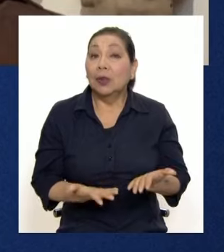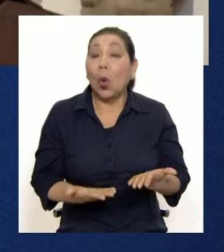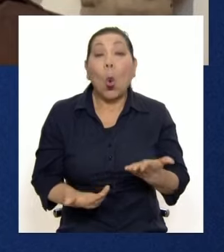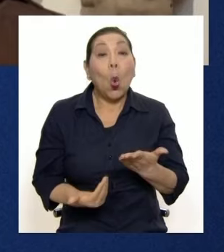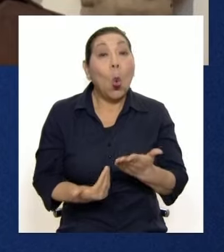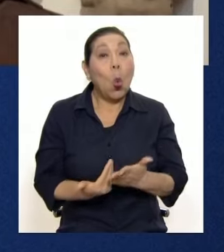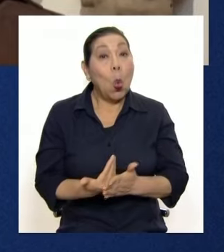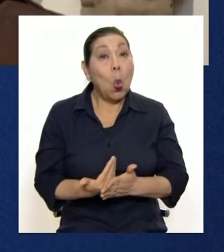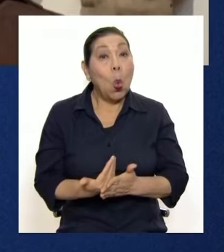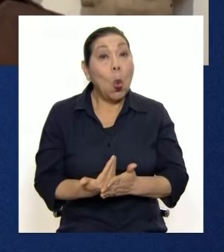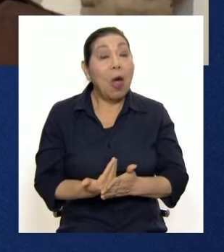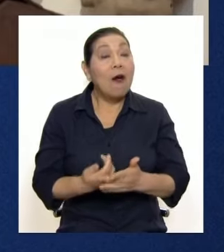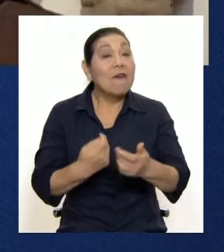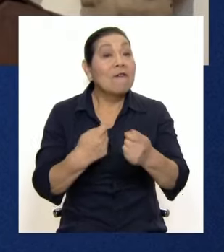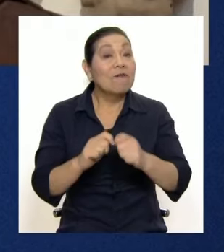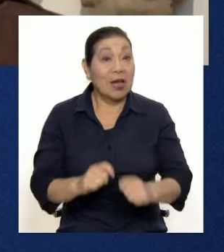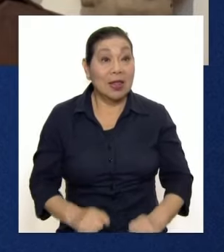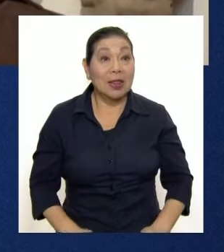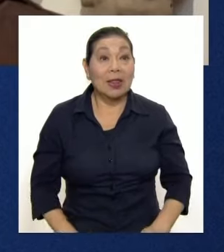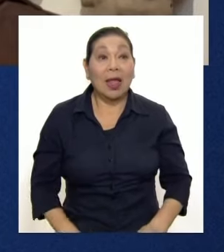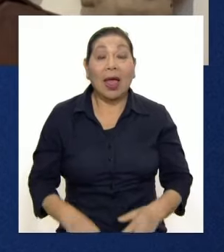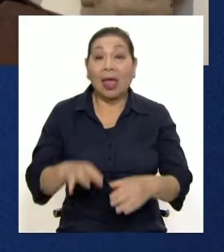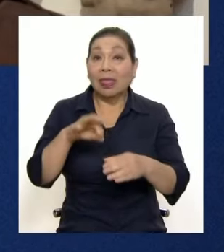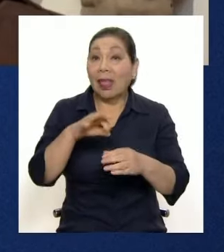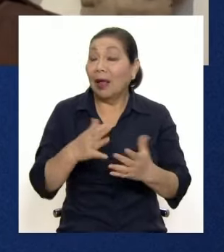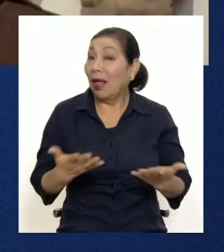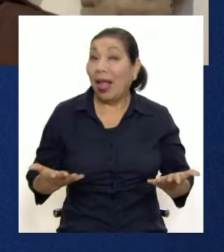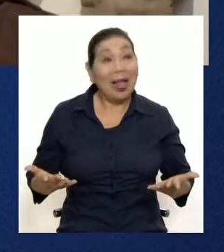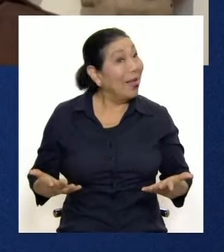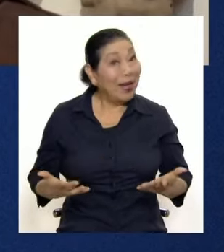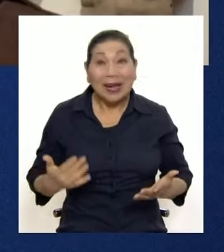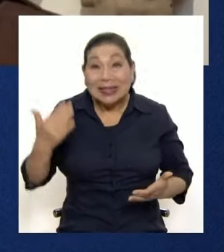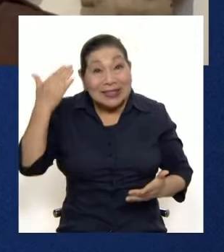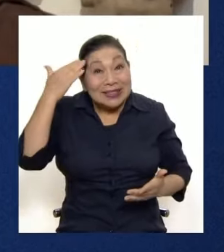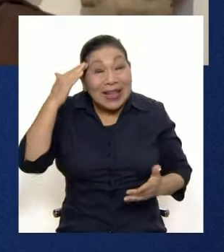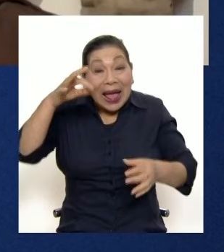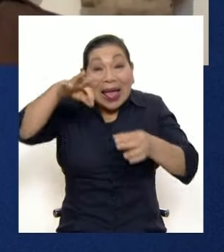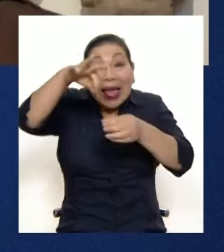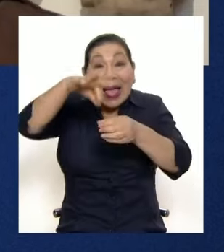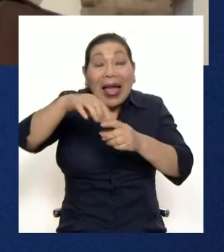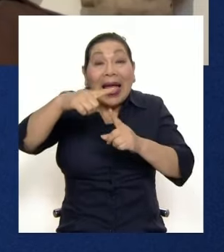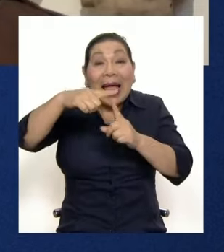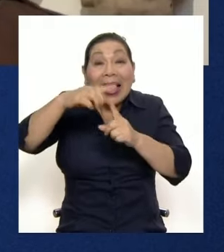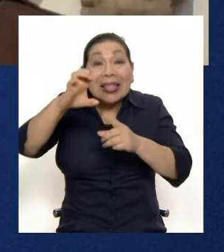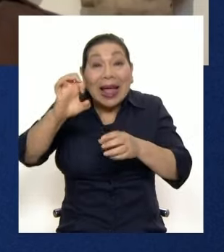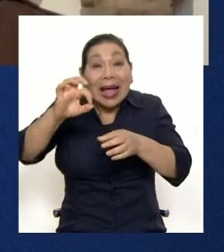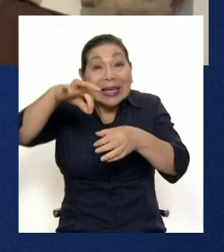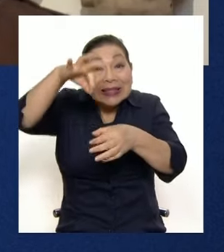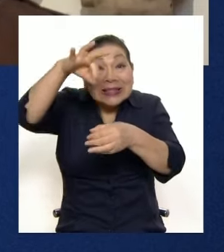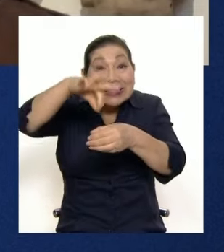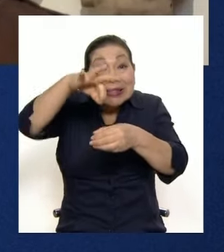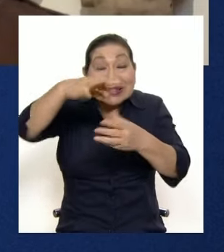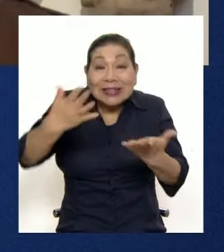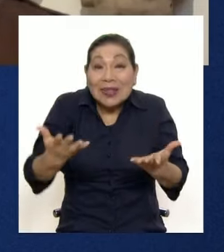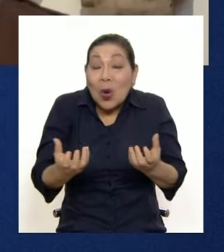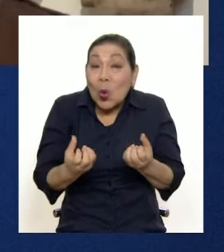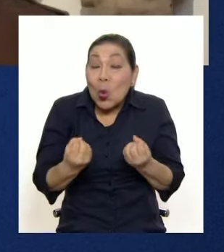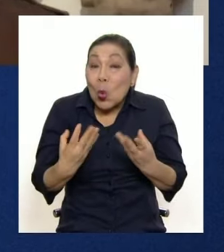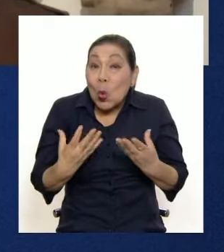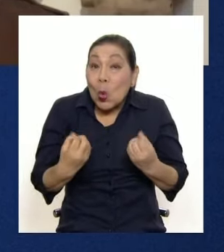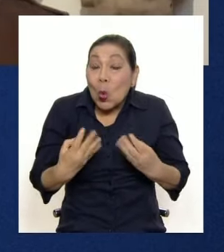un nuevo producto de exportación té no no sabíamos que el té existía con